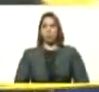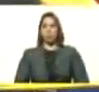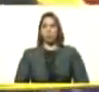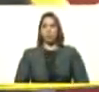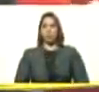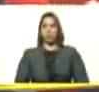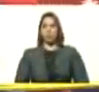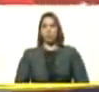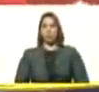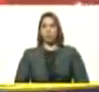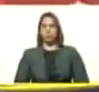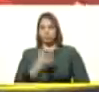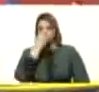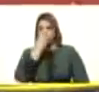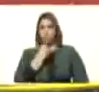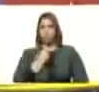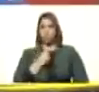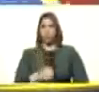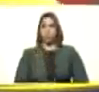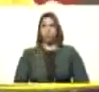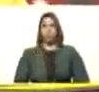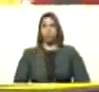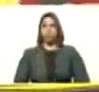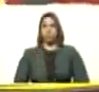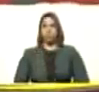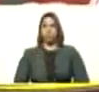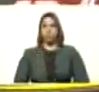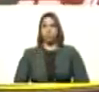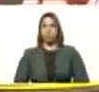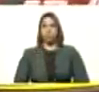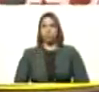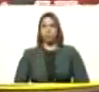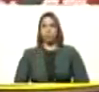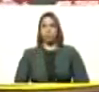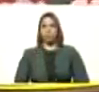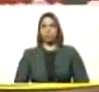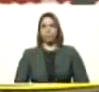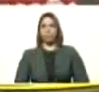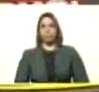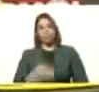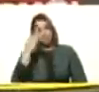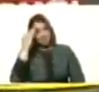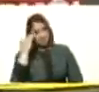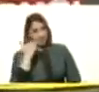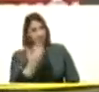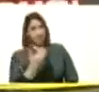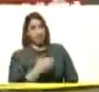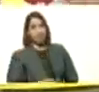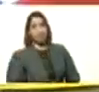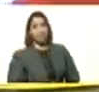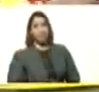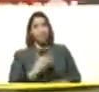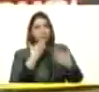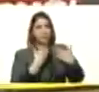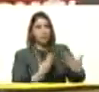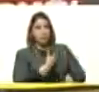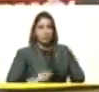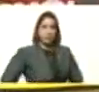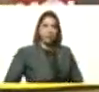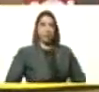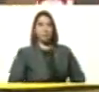Quítate el tapaboca para que te vean tu bello rostro. Gracias, presidente. Bueno, presidente,